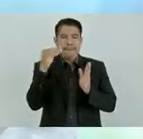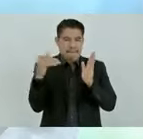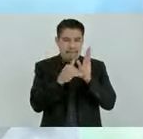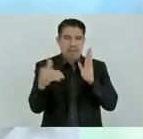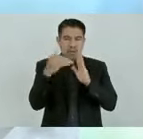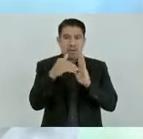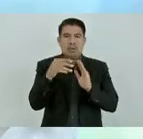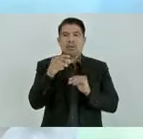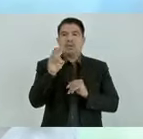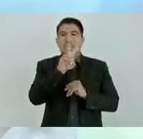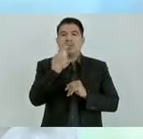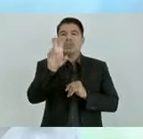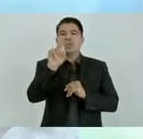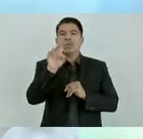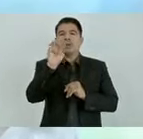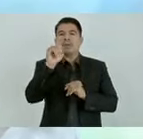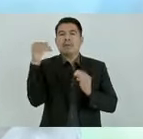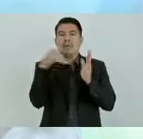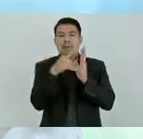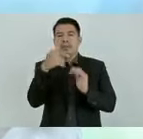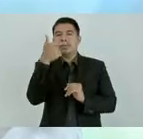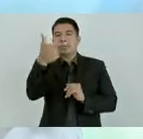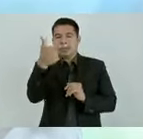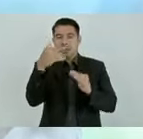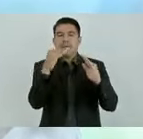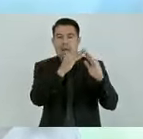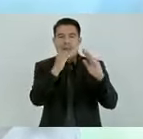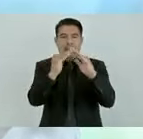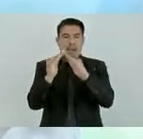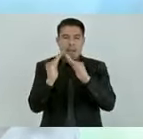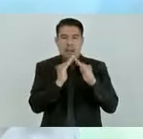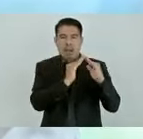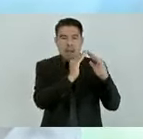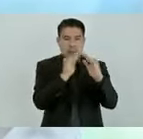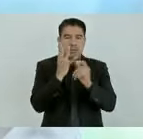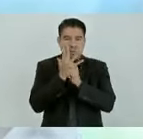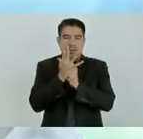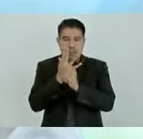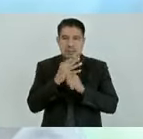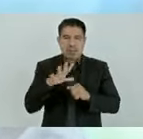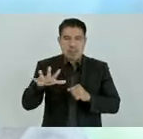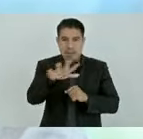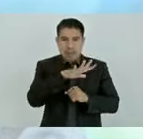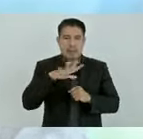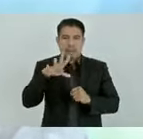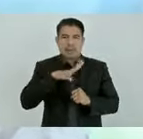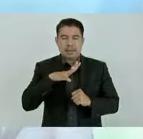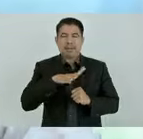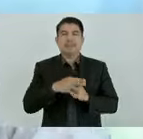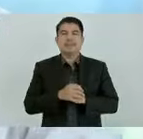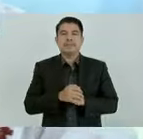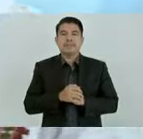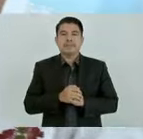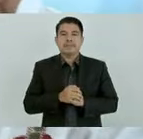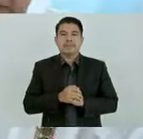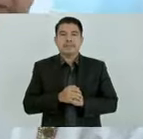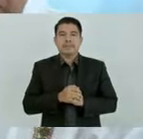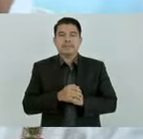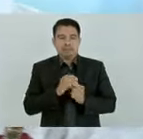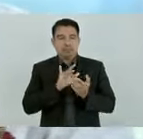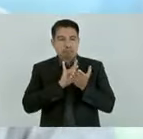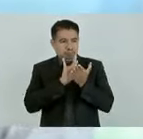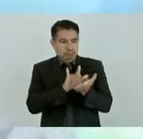1.239.000 viviendas, según el censo. Bueno, se han dado